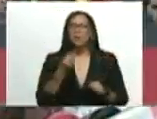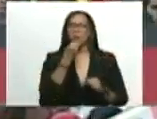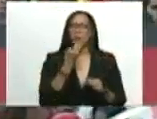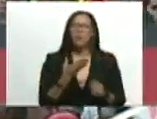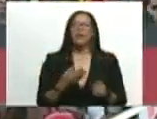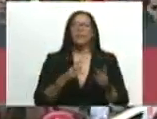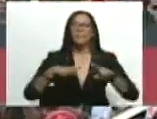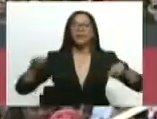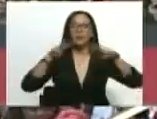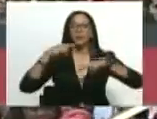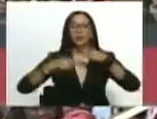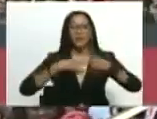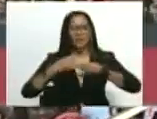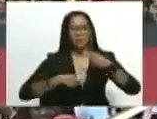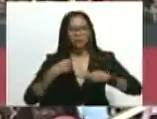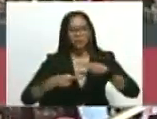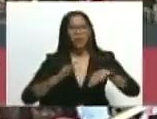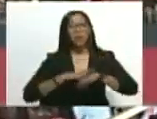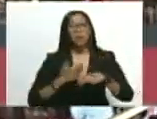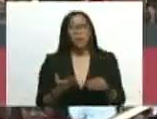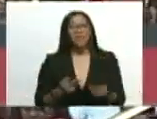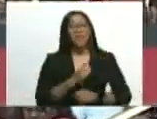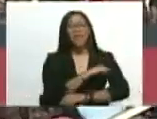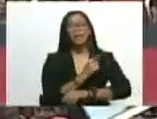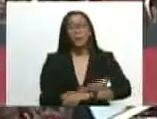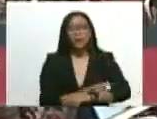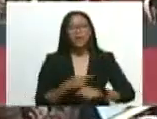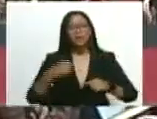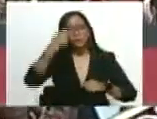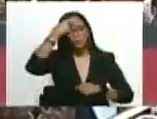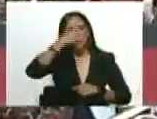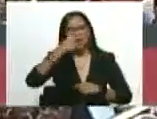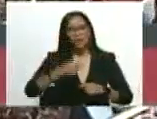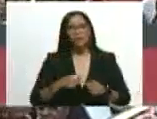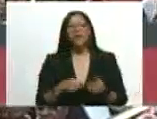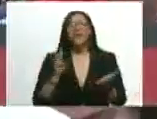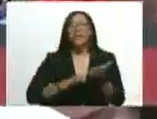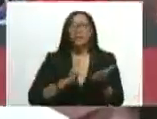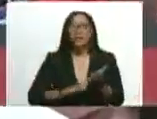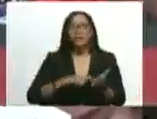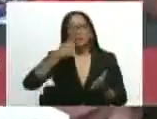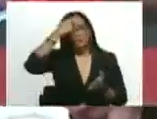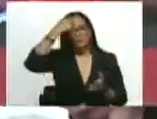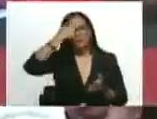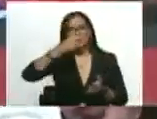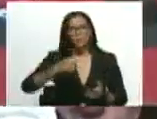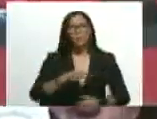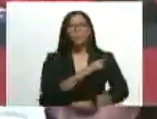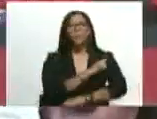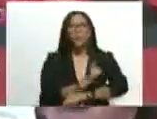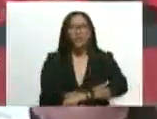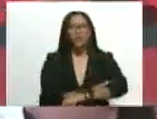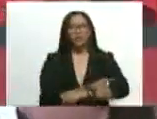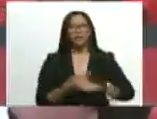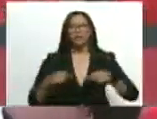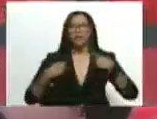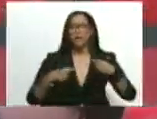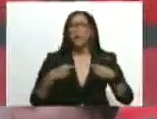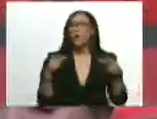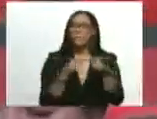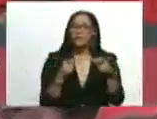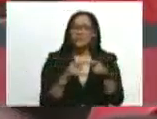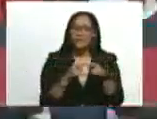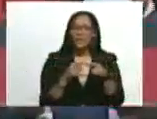para una Revolución porque es el poder del pueblo El verdadero poder popular con compañeros y